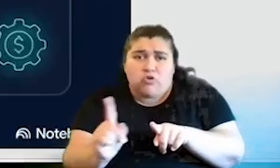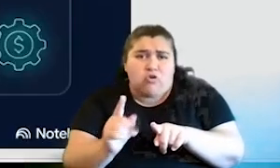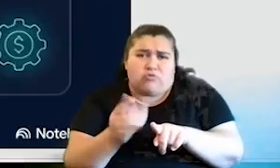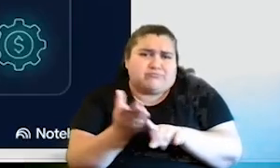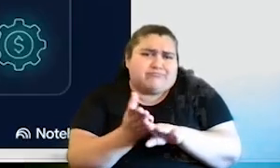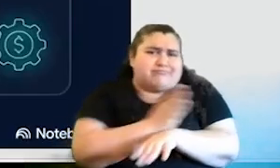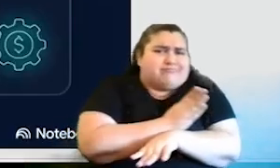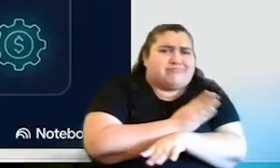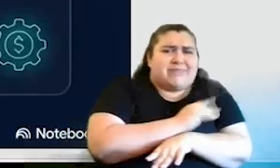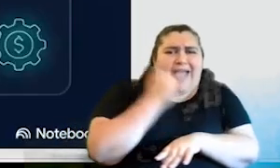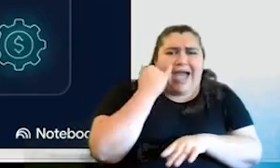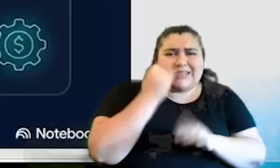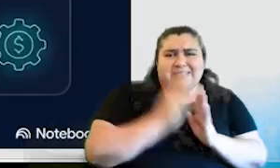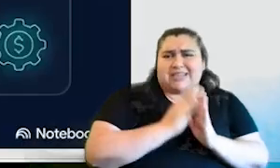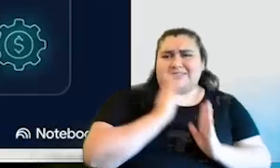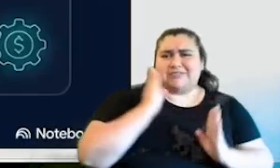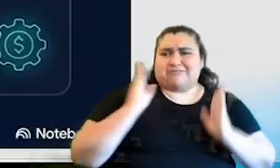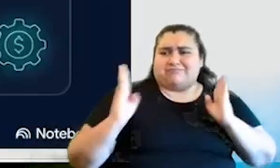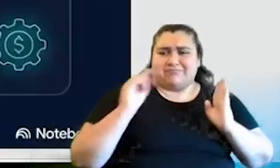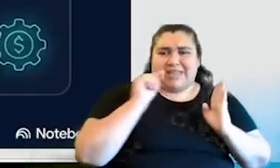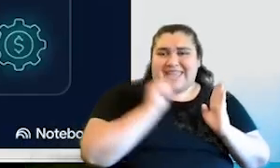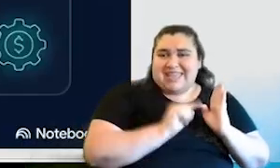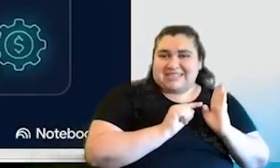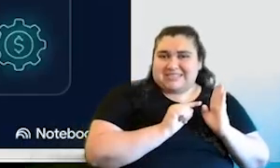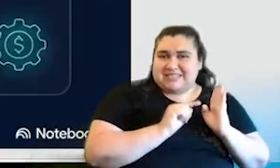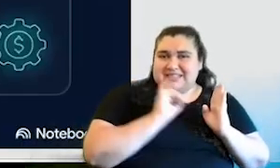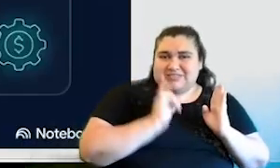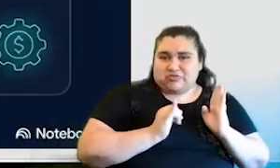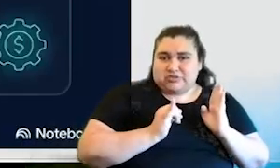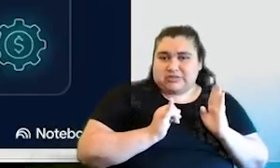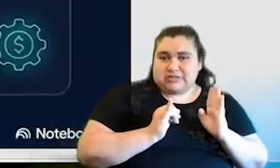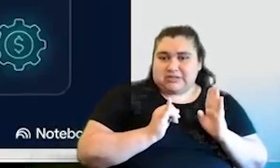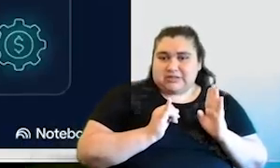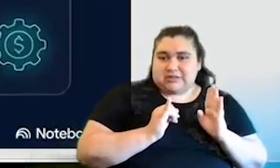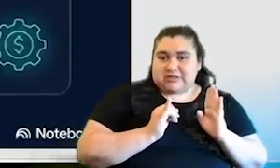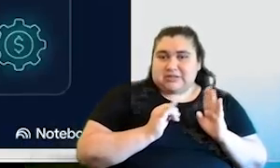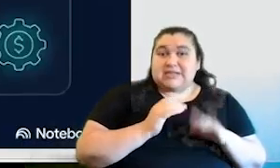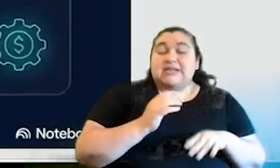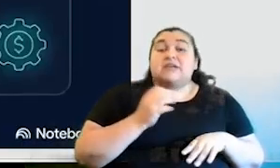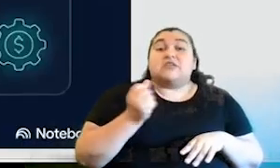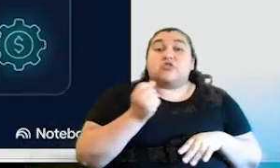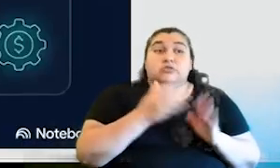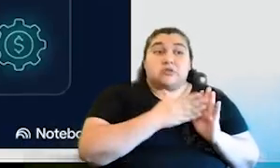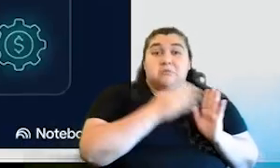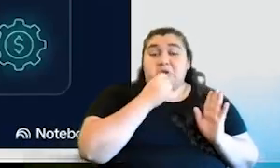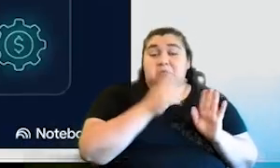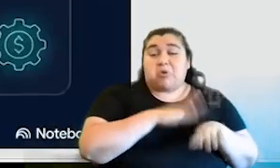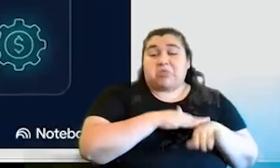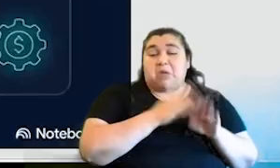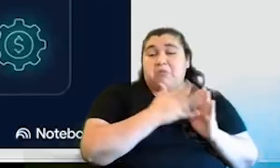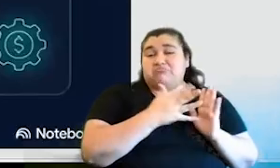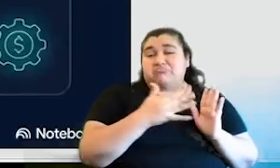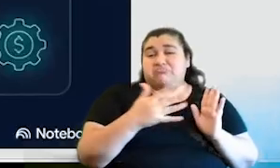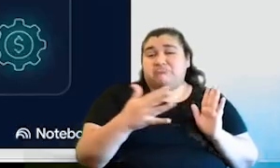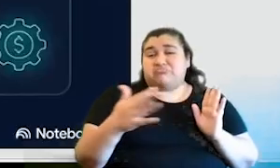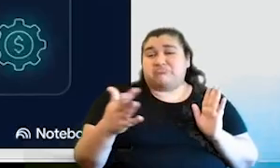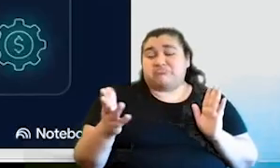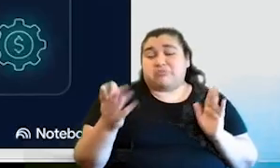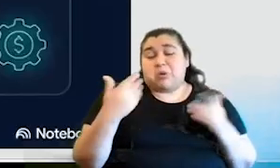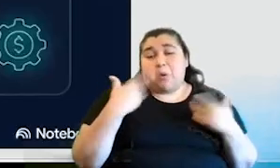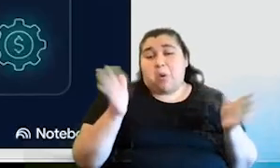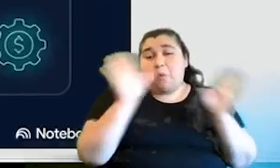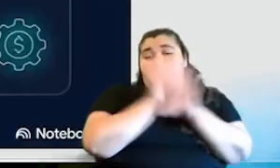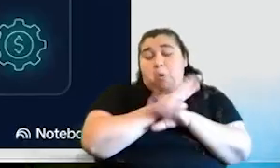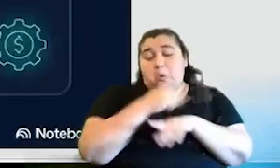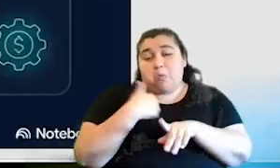yo tengo que ejercer las deducciones. Lo que no nos conviene es no presentar ninguno en todo el año. Entonces acá empezamos a ver